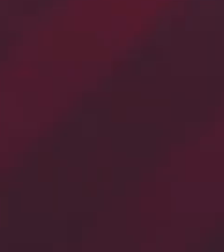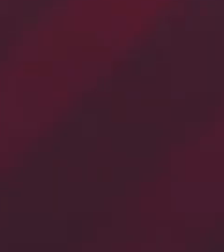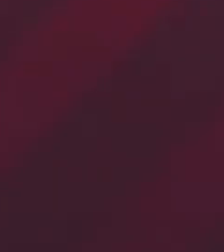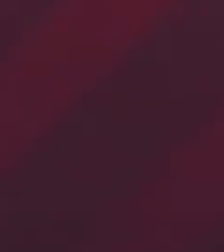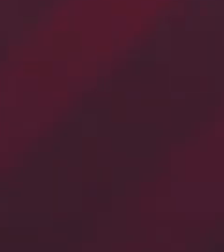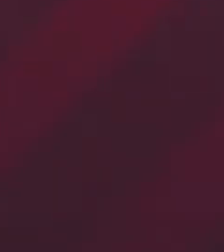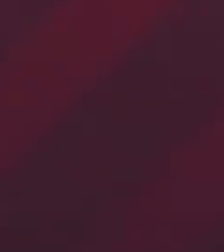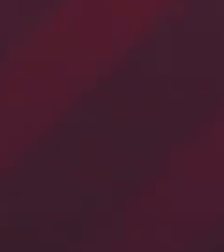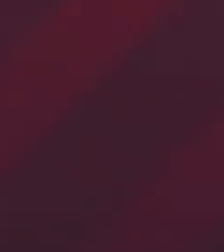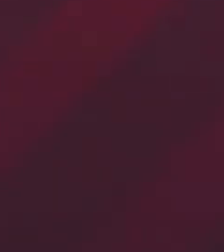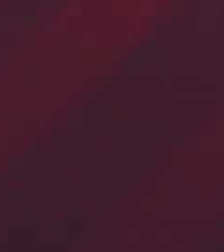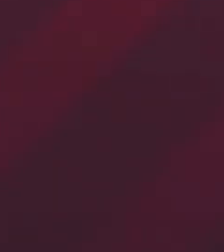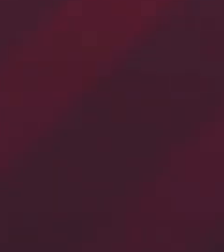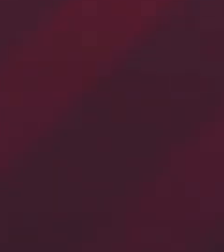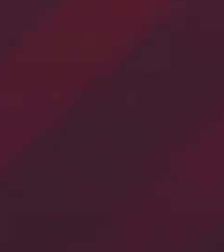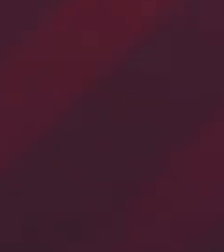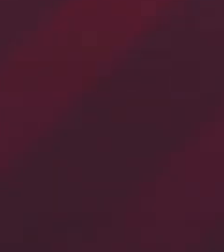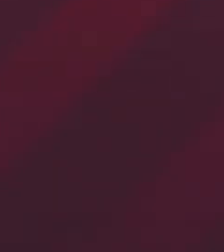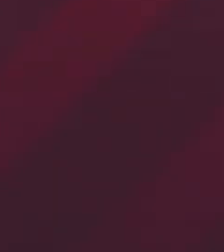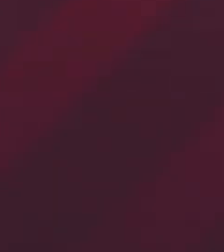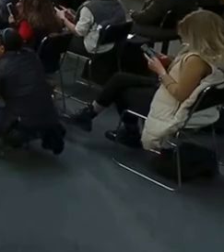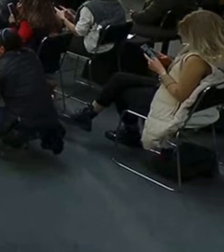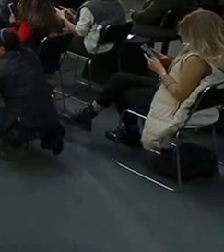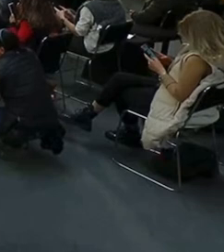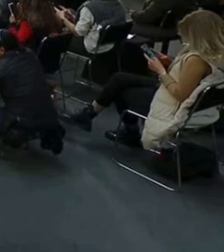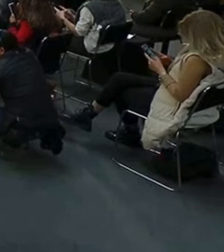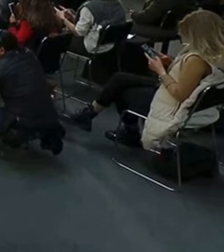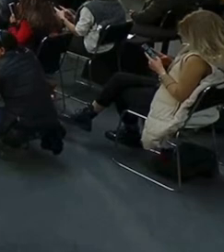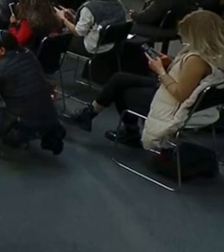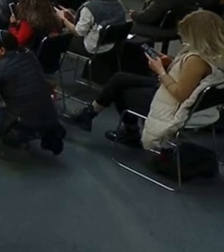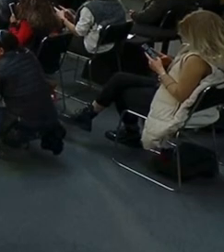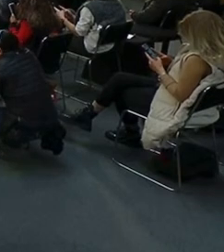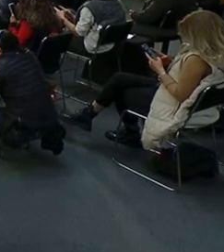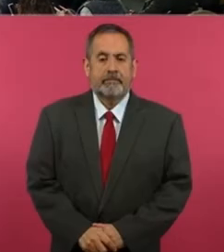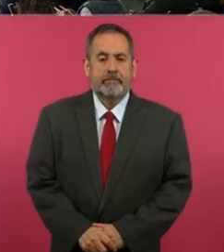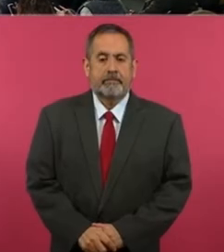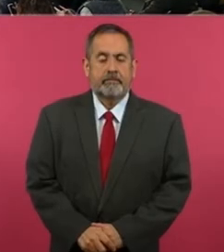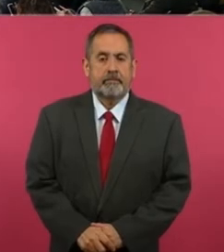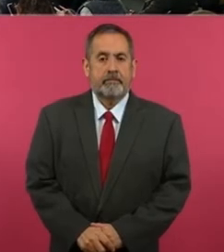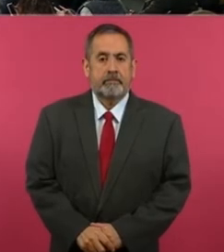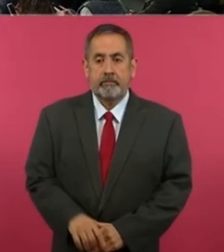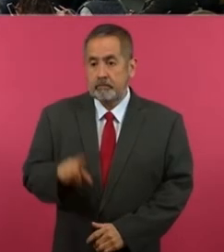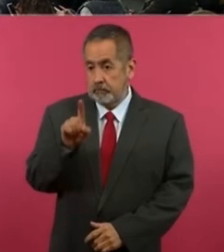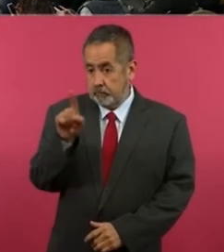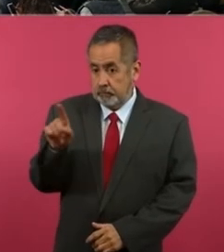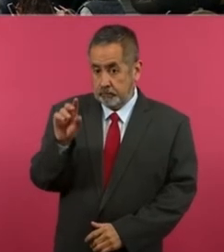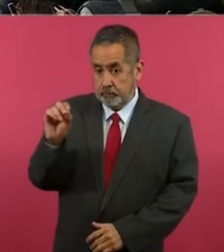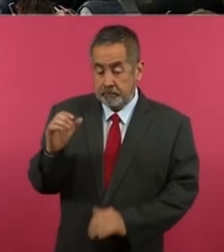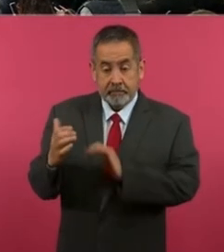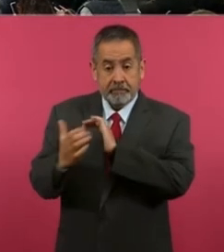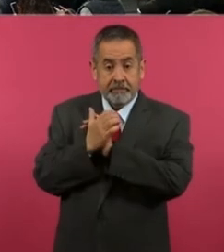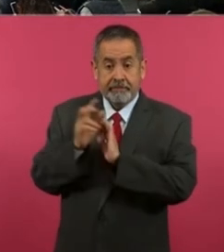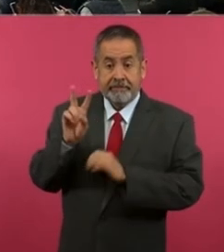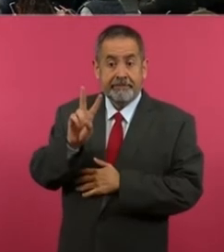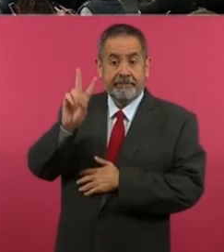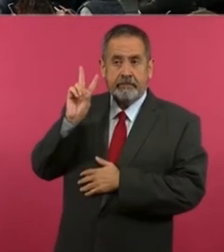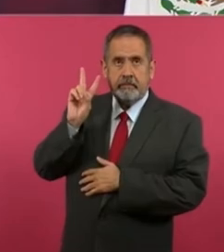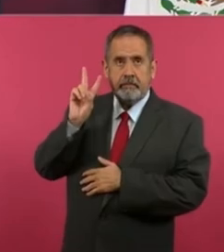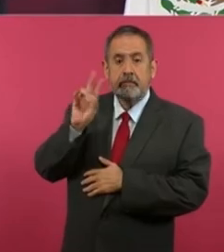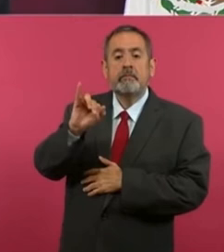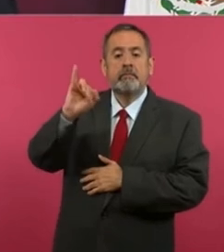mexicanos, porque me buscó, que le urgía hablar conmigo el viernes, el